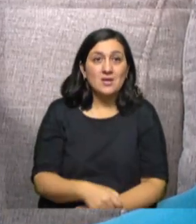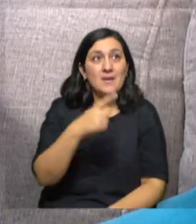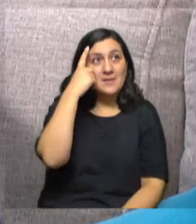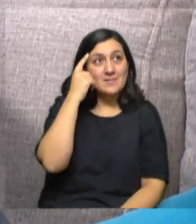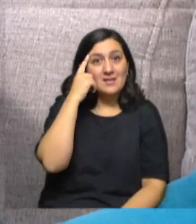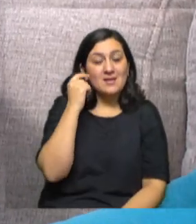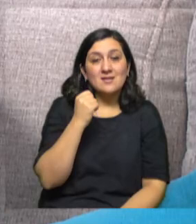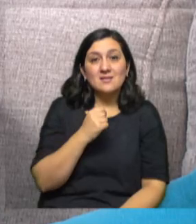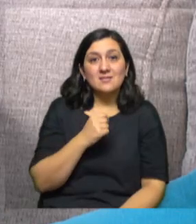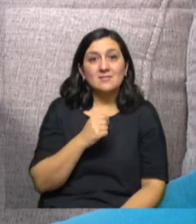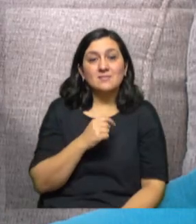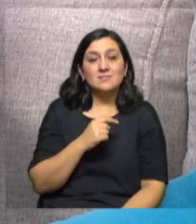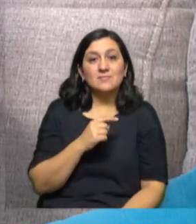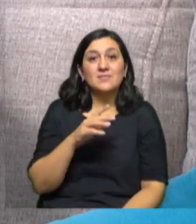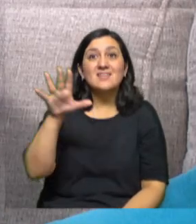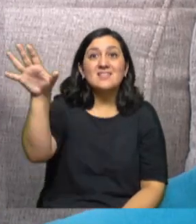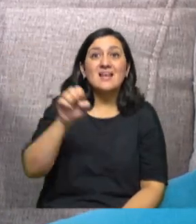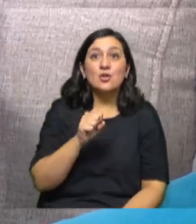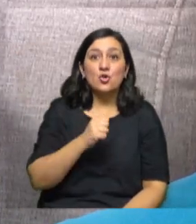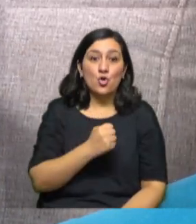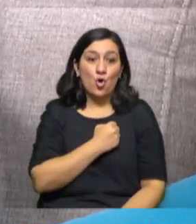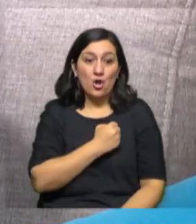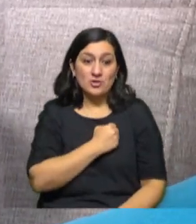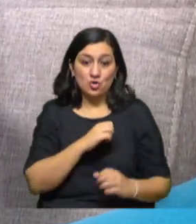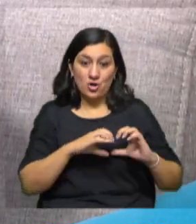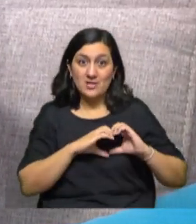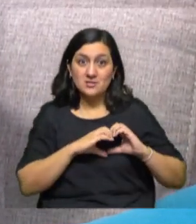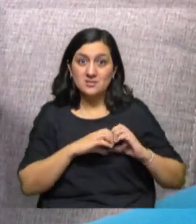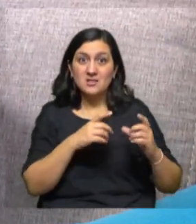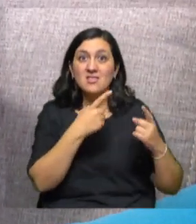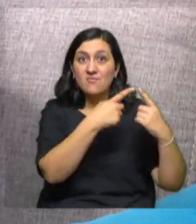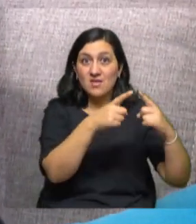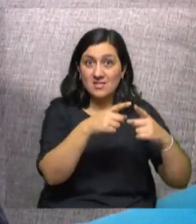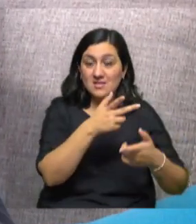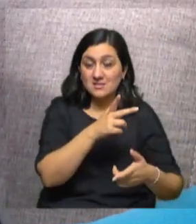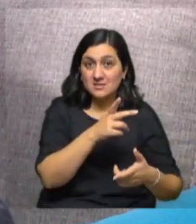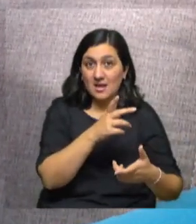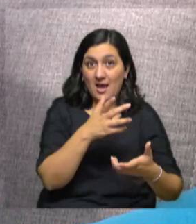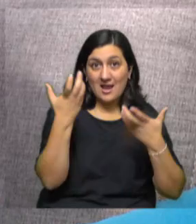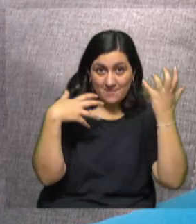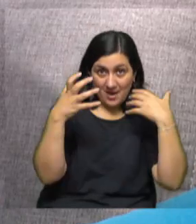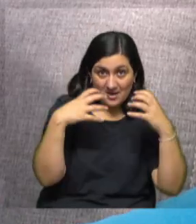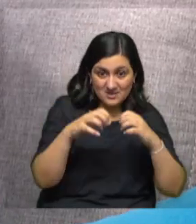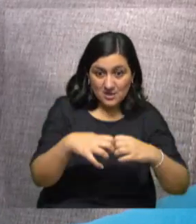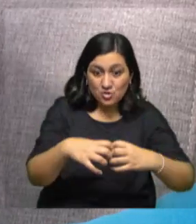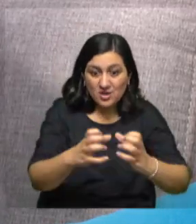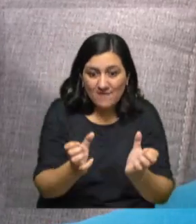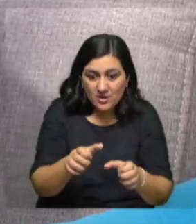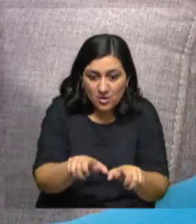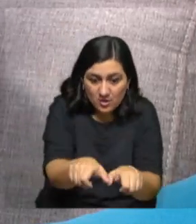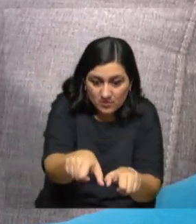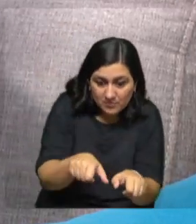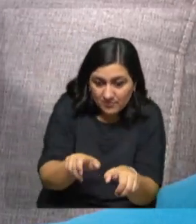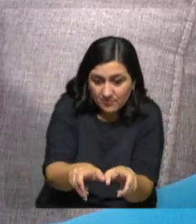vimos corazón. Trajeron corazones de todo tipo de bichos, menos seres humanos, y lo abrieron ahí, primer